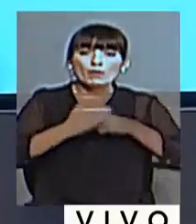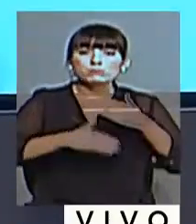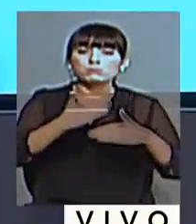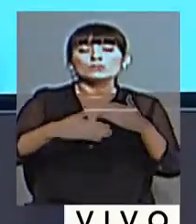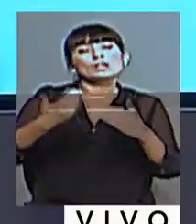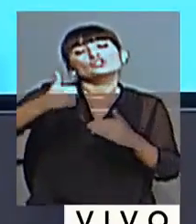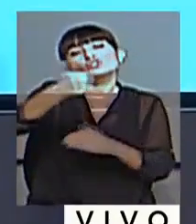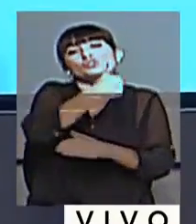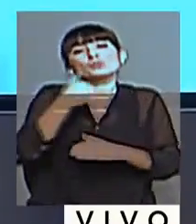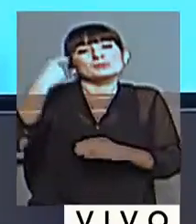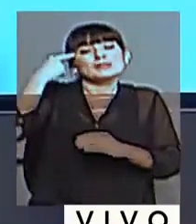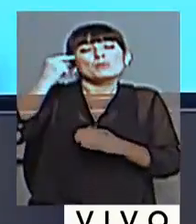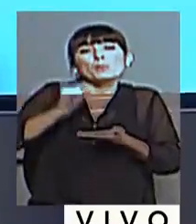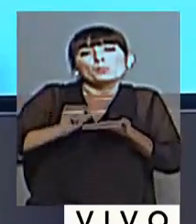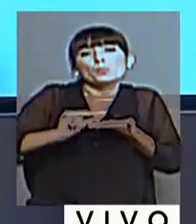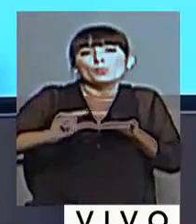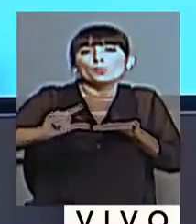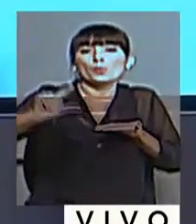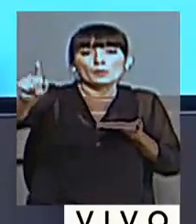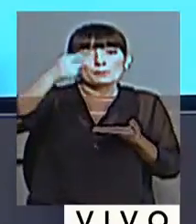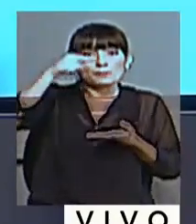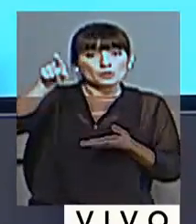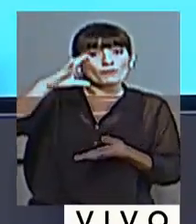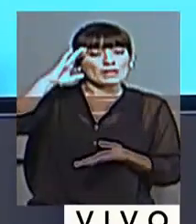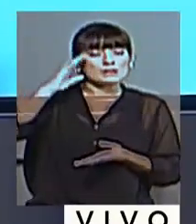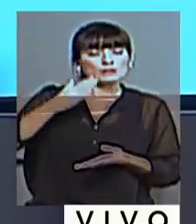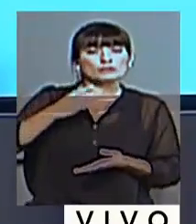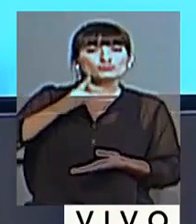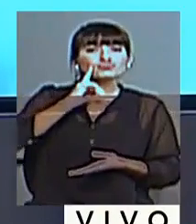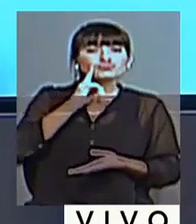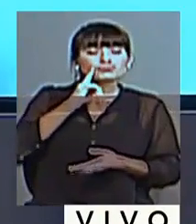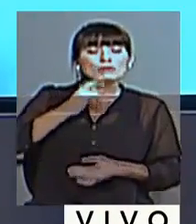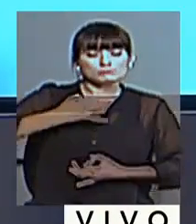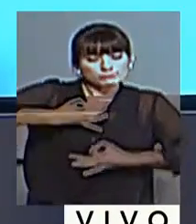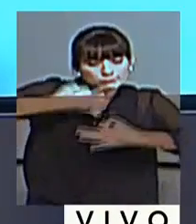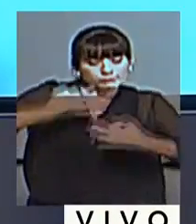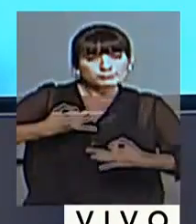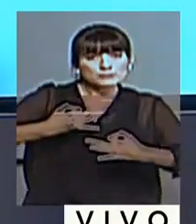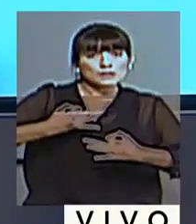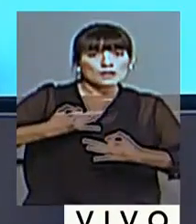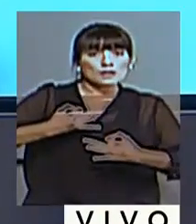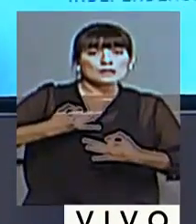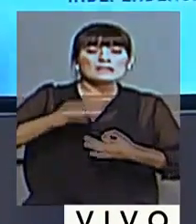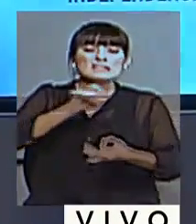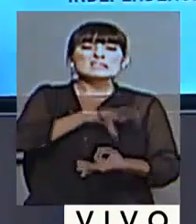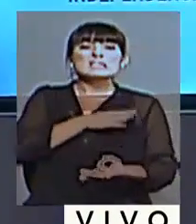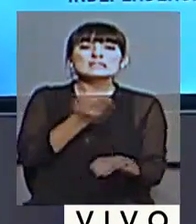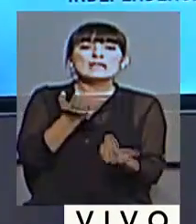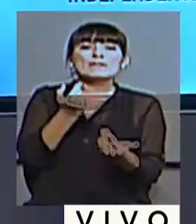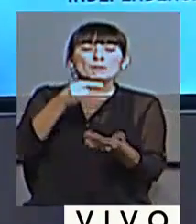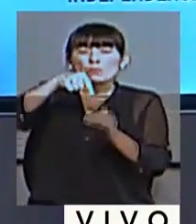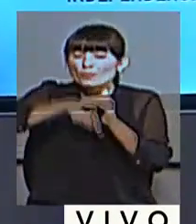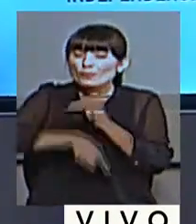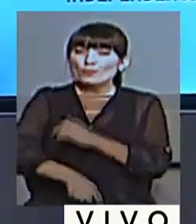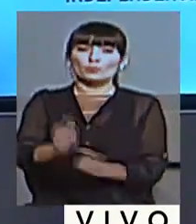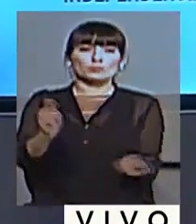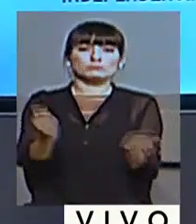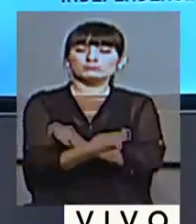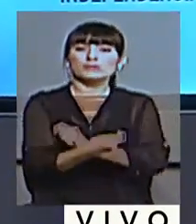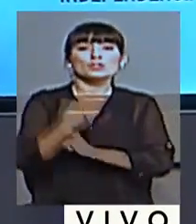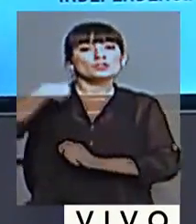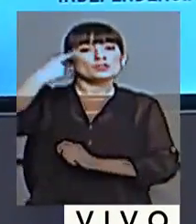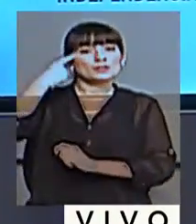sido más gradual, etcétera, etcétera, pero en definitiva ella tenía un convencimiento de que Chile necesitaba cambios profundos y yo creo que en